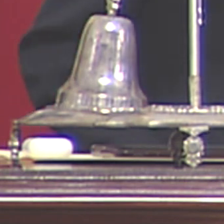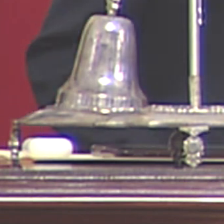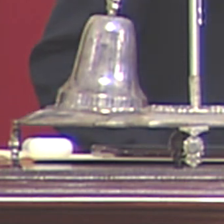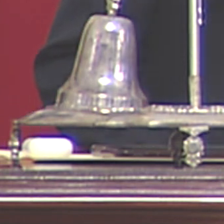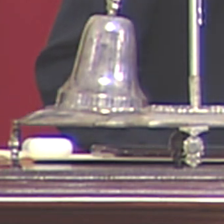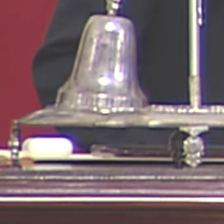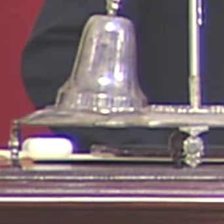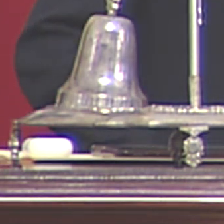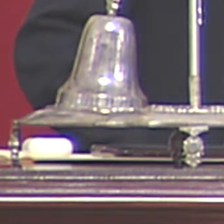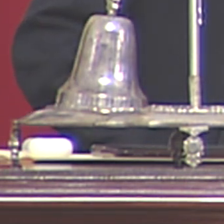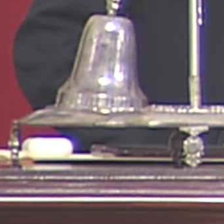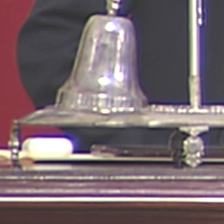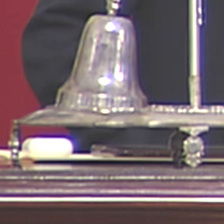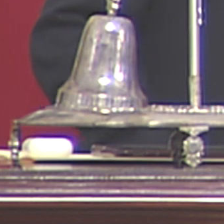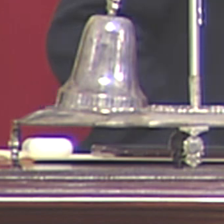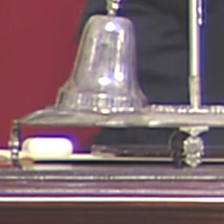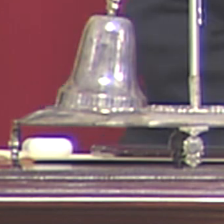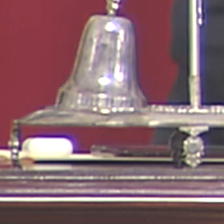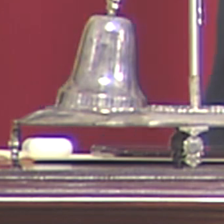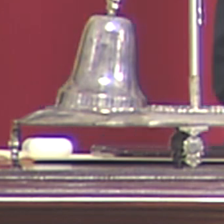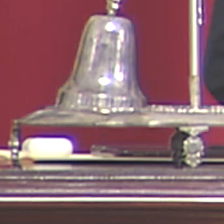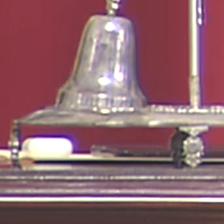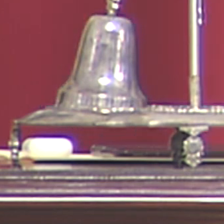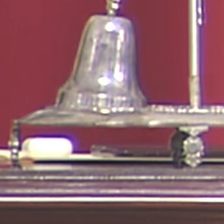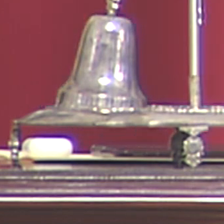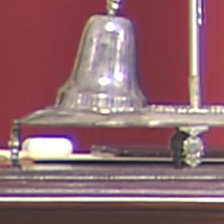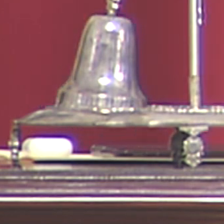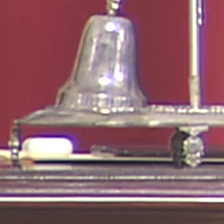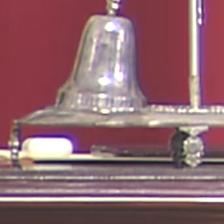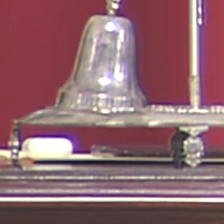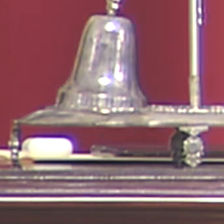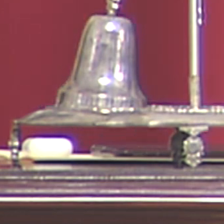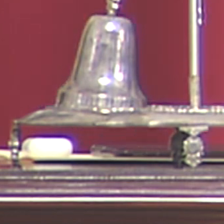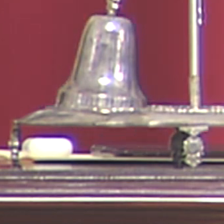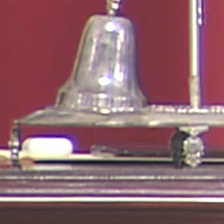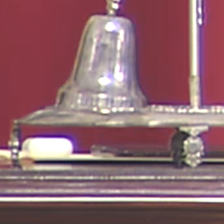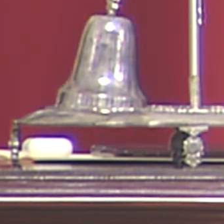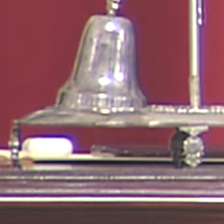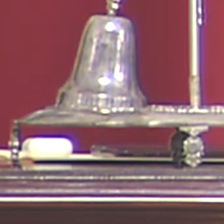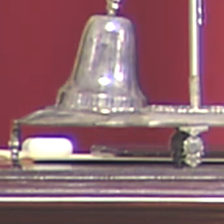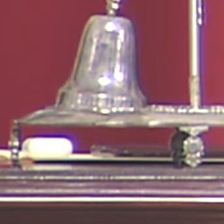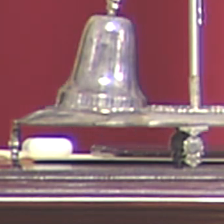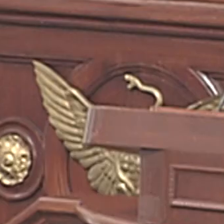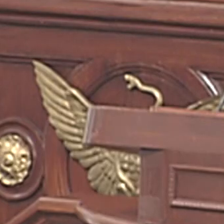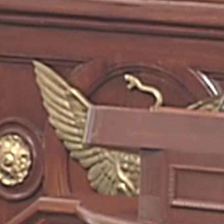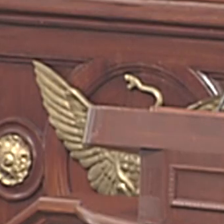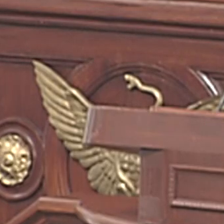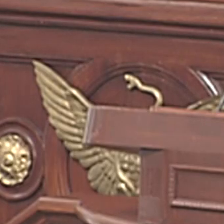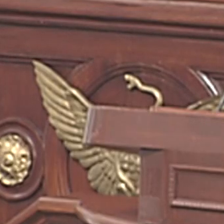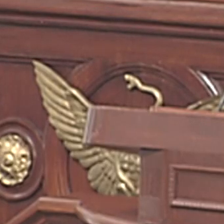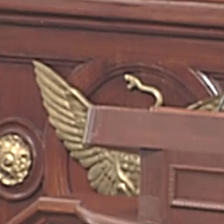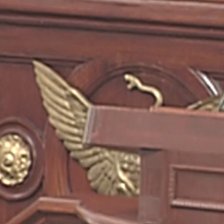de verificar si existe el quórum legal requerido para iniciar la presente sesión.